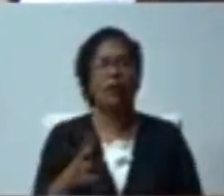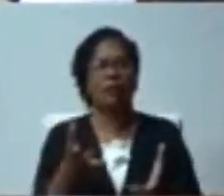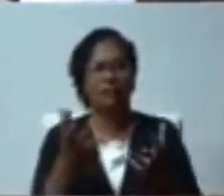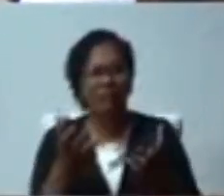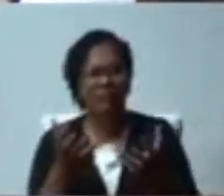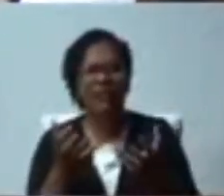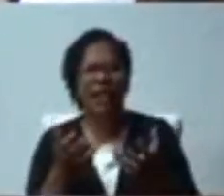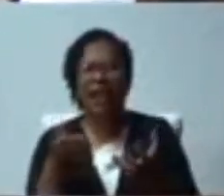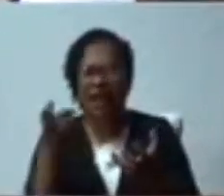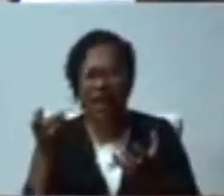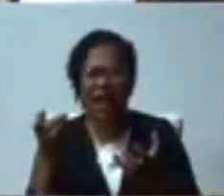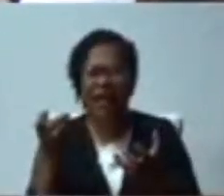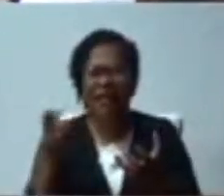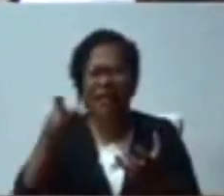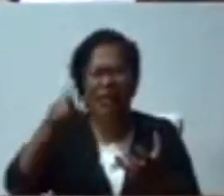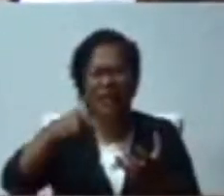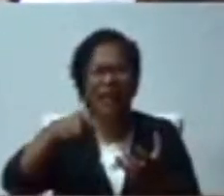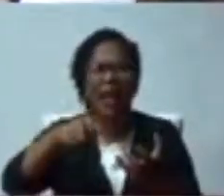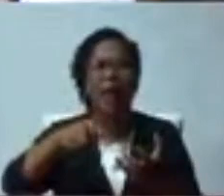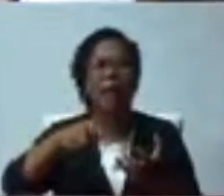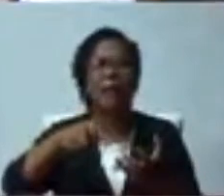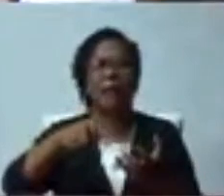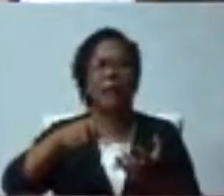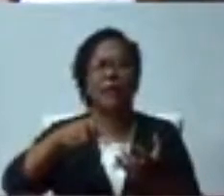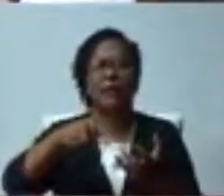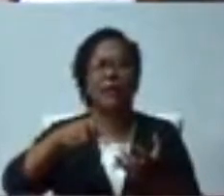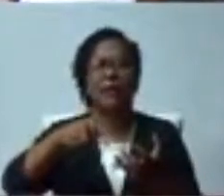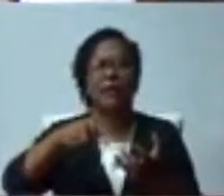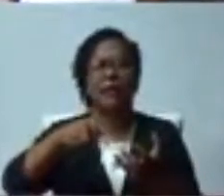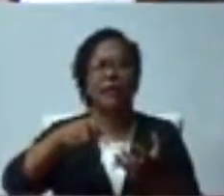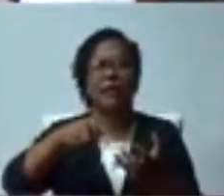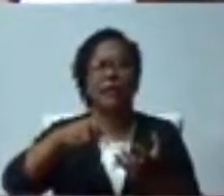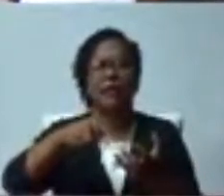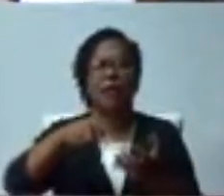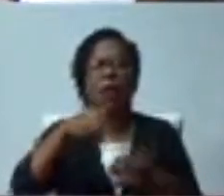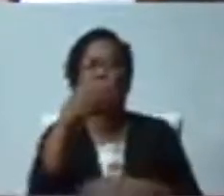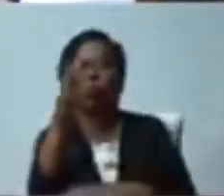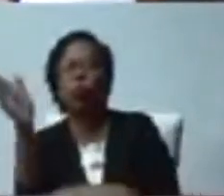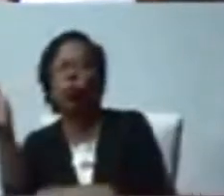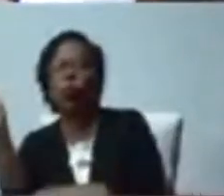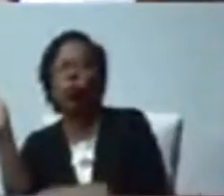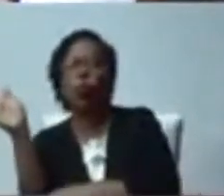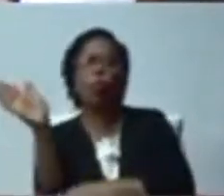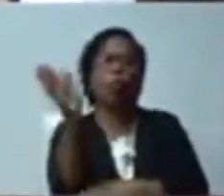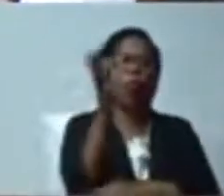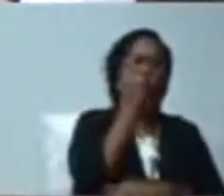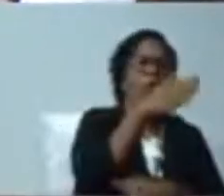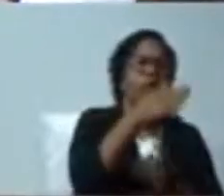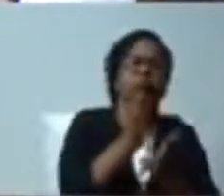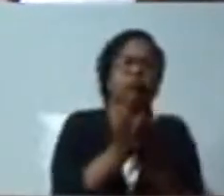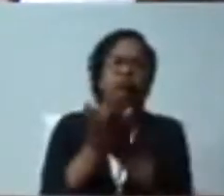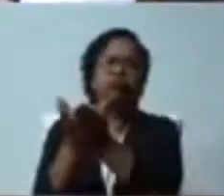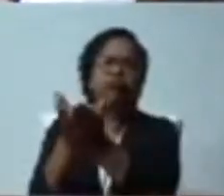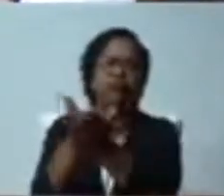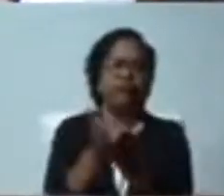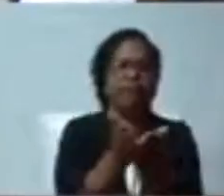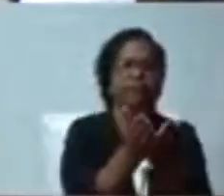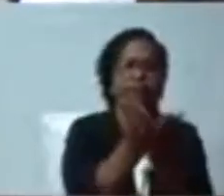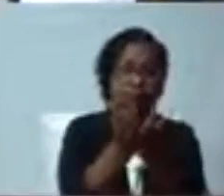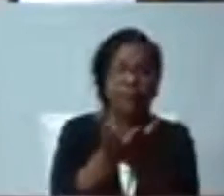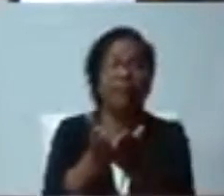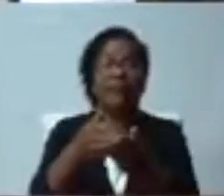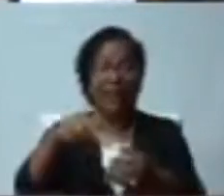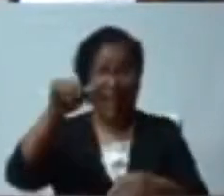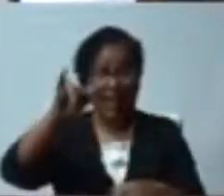medidas para permitir que los buques, los yates y demás que pasaban por esa franja del